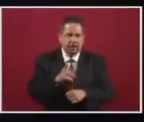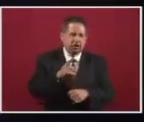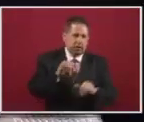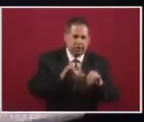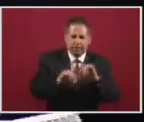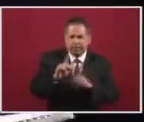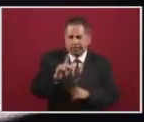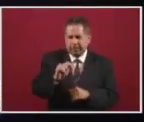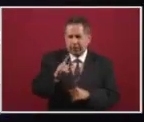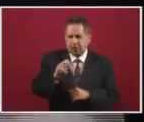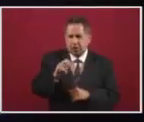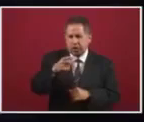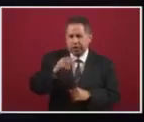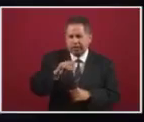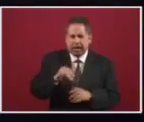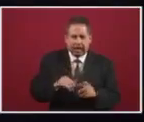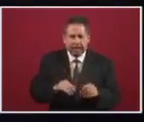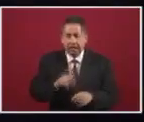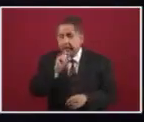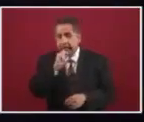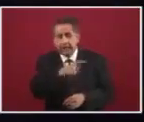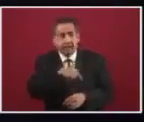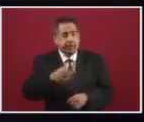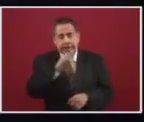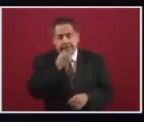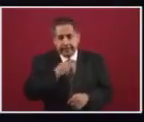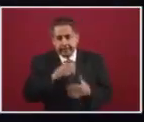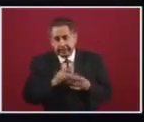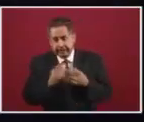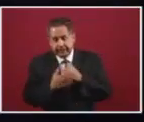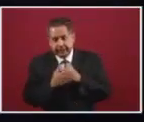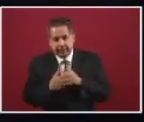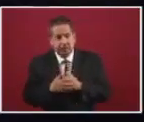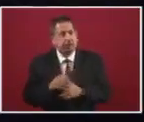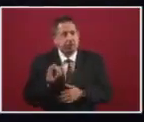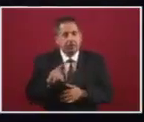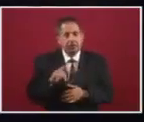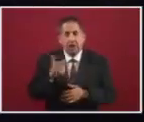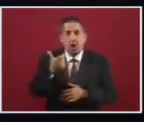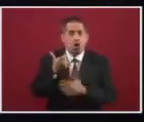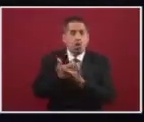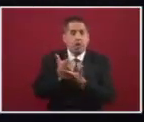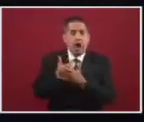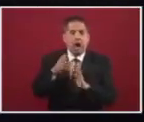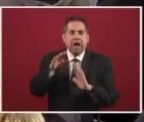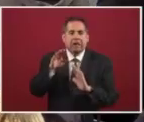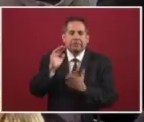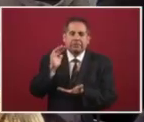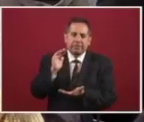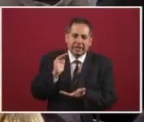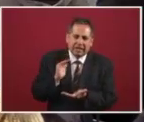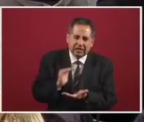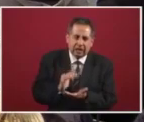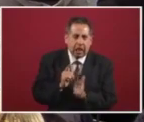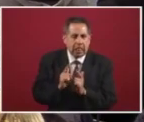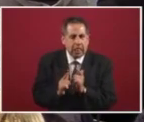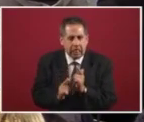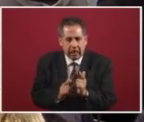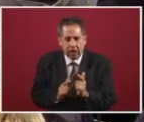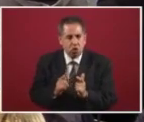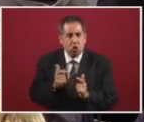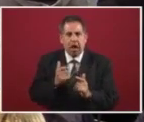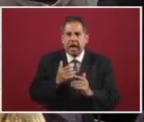incluso. También nos comentaron que sí ven una desaceleración económica, que ven que no se